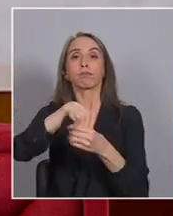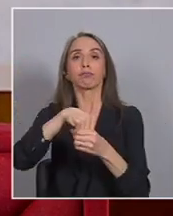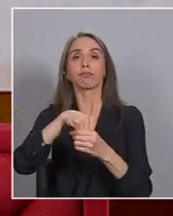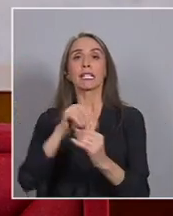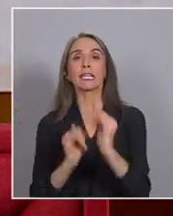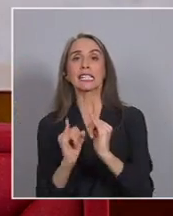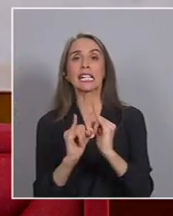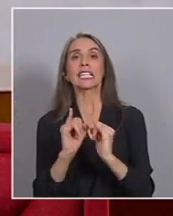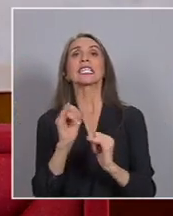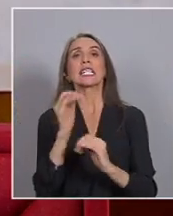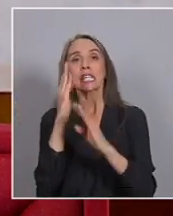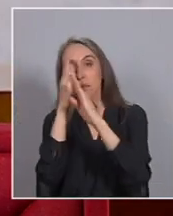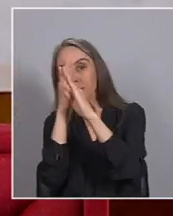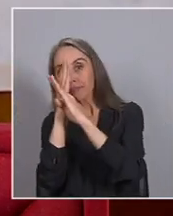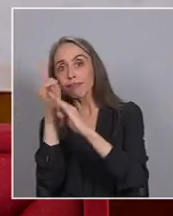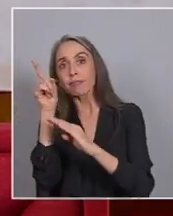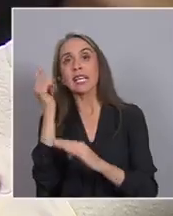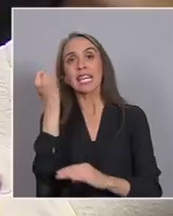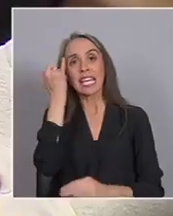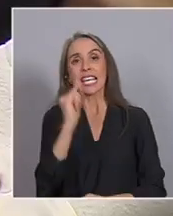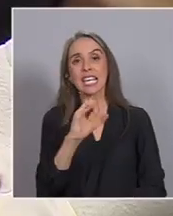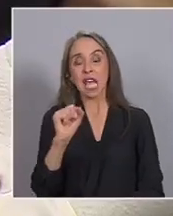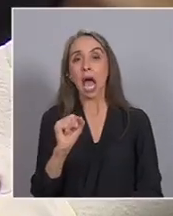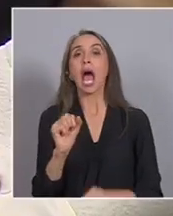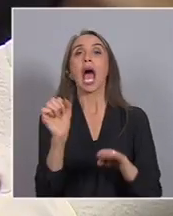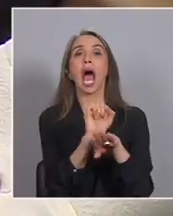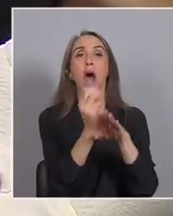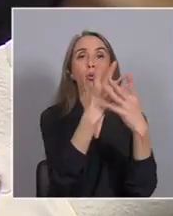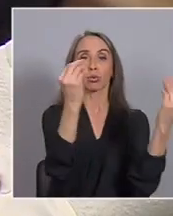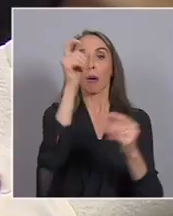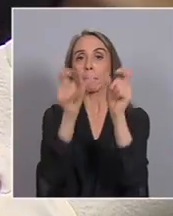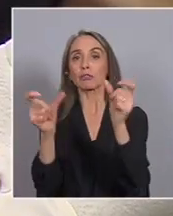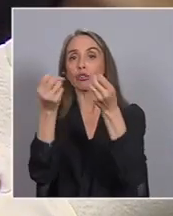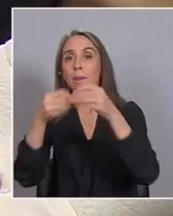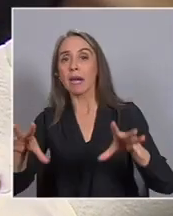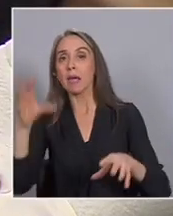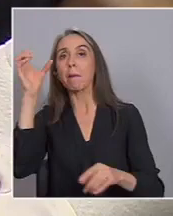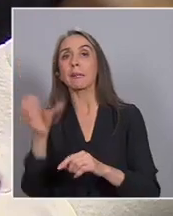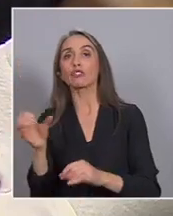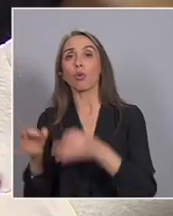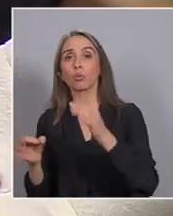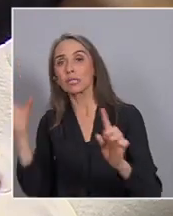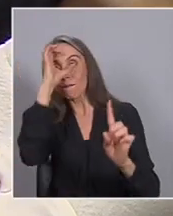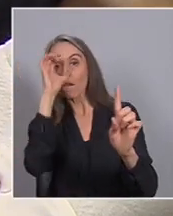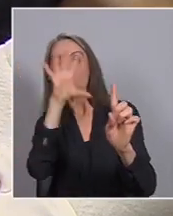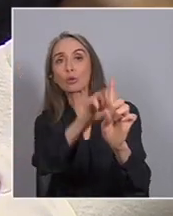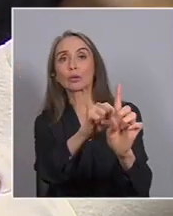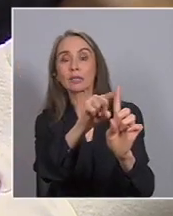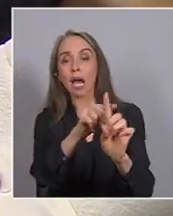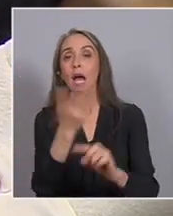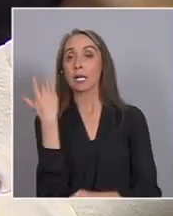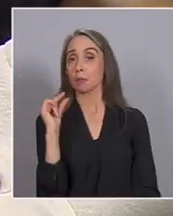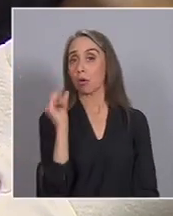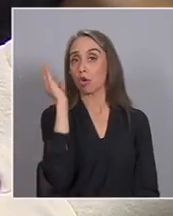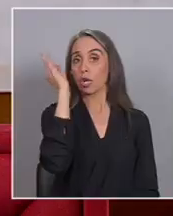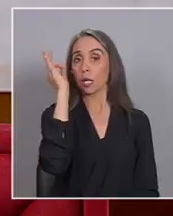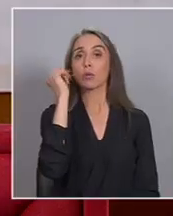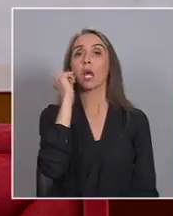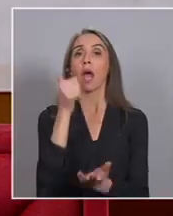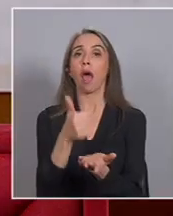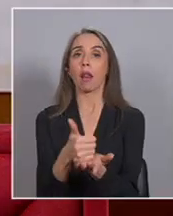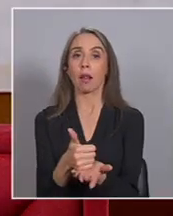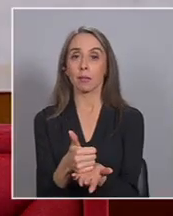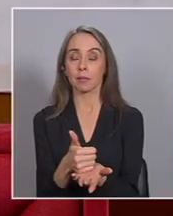pesquisar autos con encargo de búsqueda, personas perdidas y personas buscadas por la justicia. Me reuní hace un tiempo con la